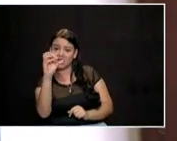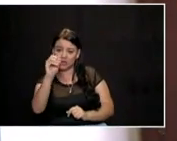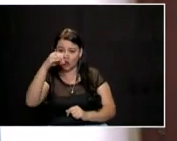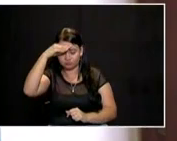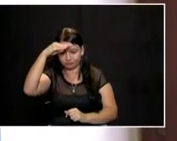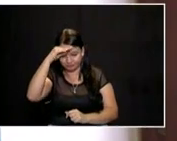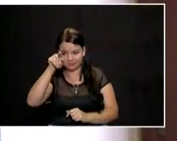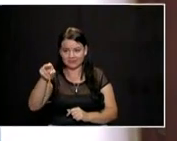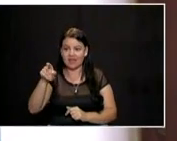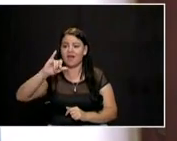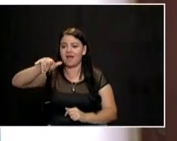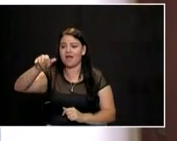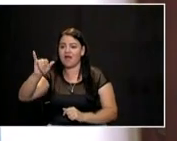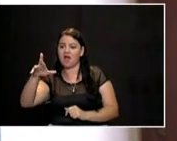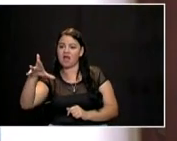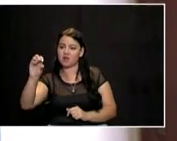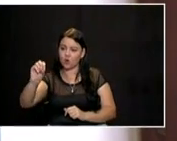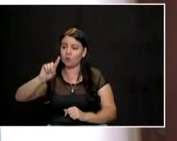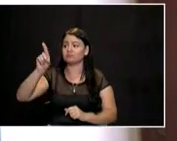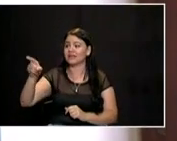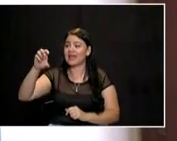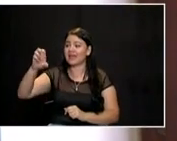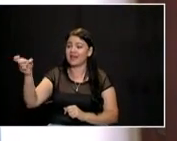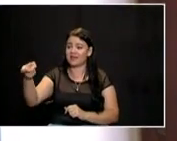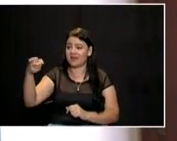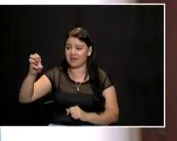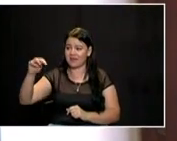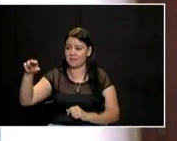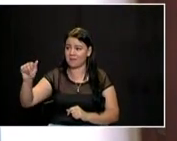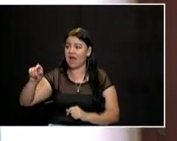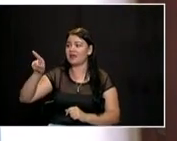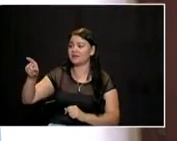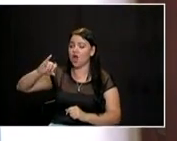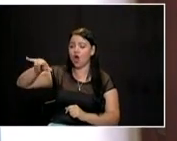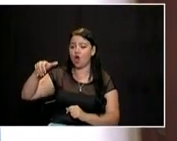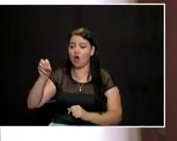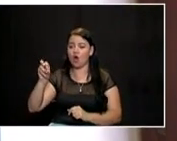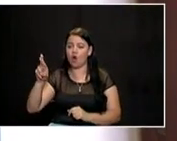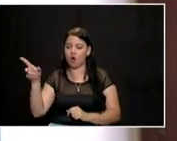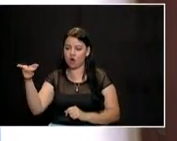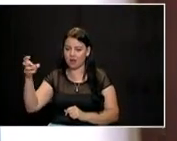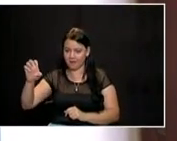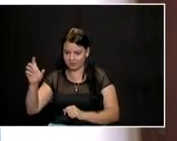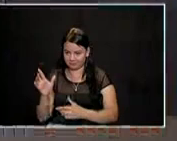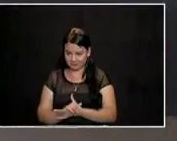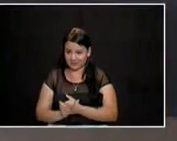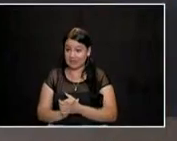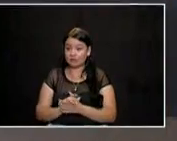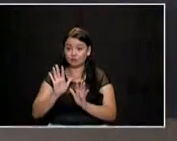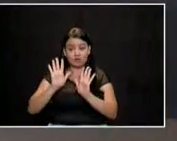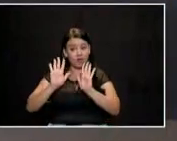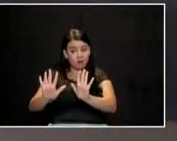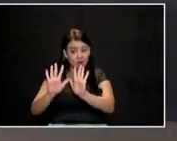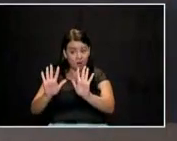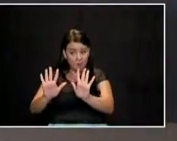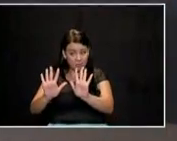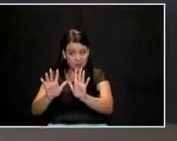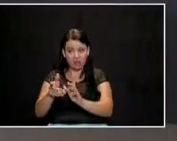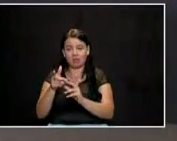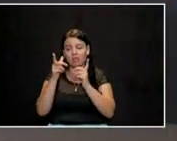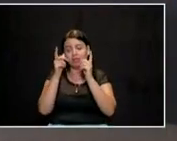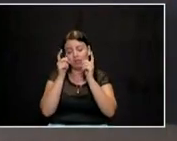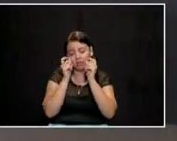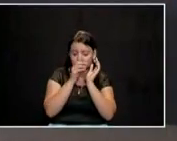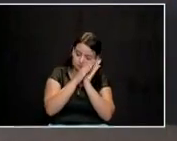Correa, Jairo Herrán Vargas, Gema María Mejía y Jorge Orlando Gutiérrez. No se muevan, no se duerman